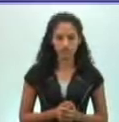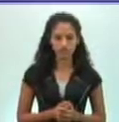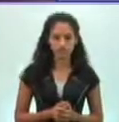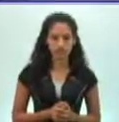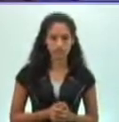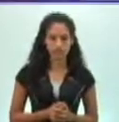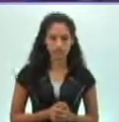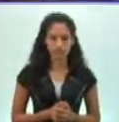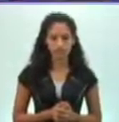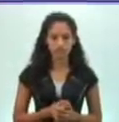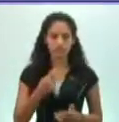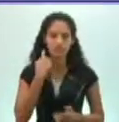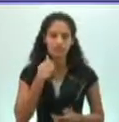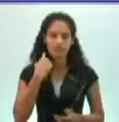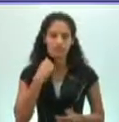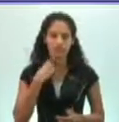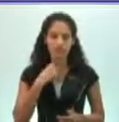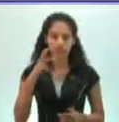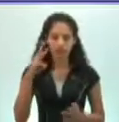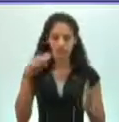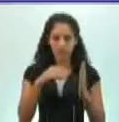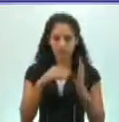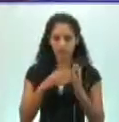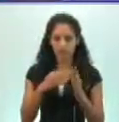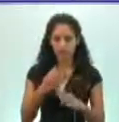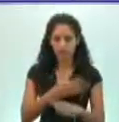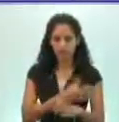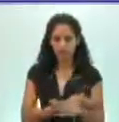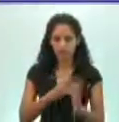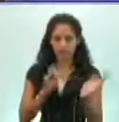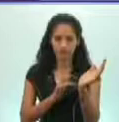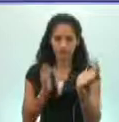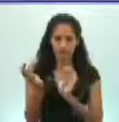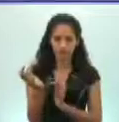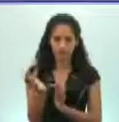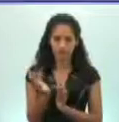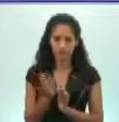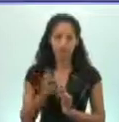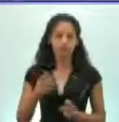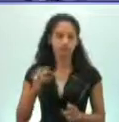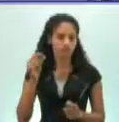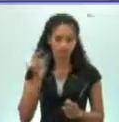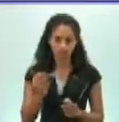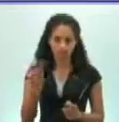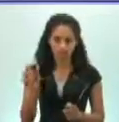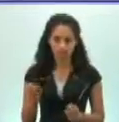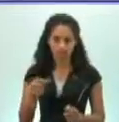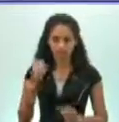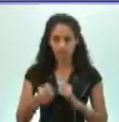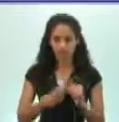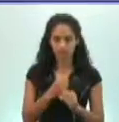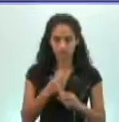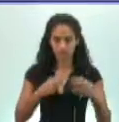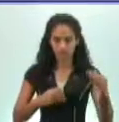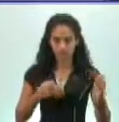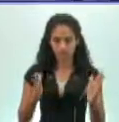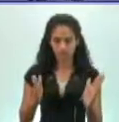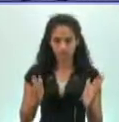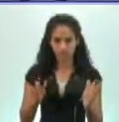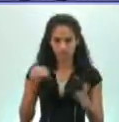En el año 3000 a.C., los babilonios utilizaban pequeñas tablillas de arcilla para recopilar